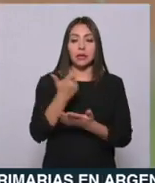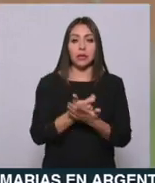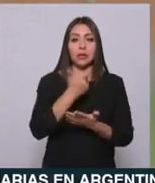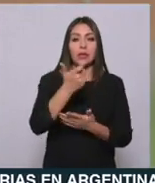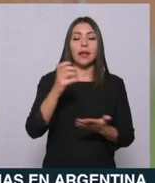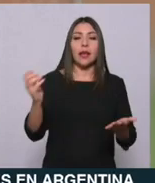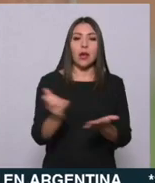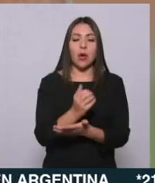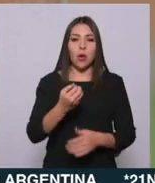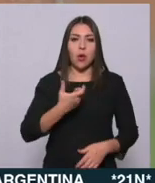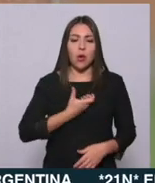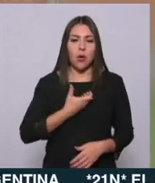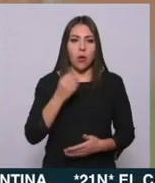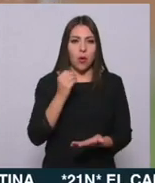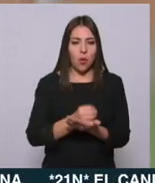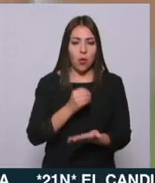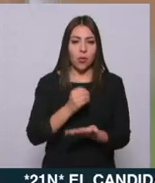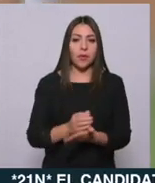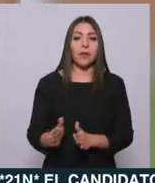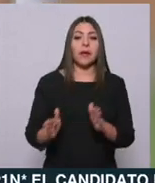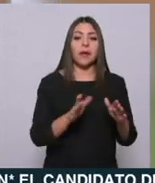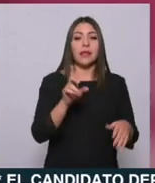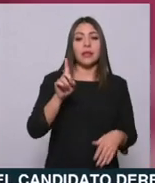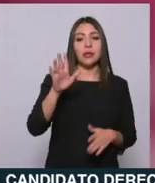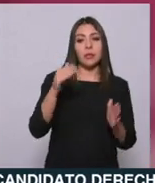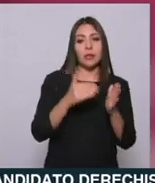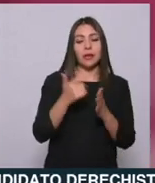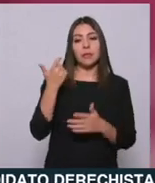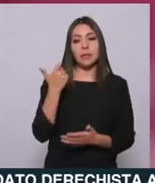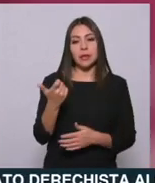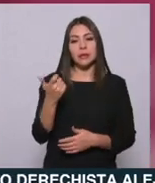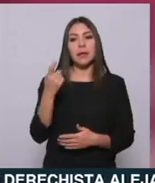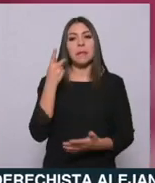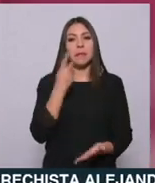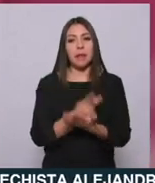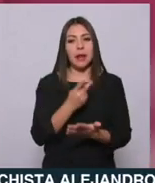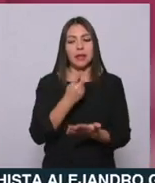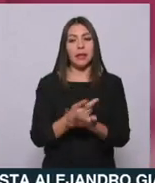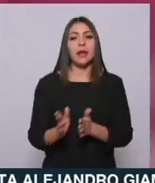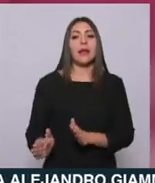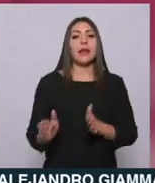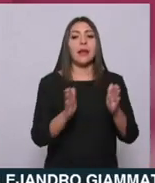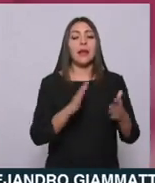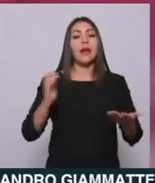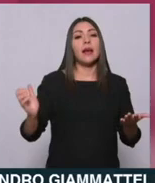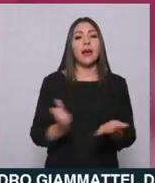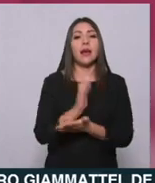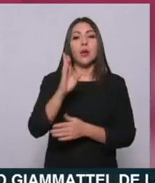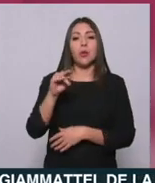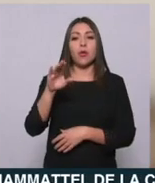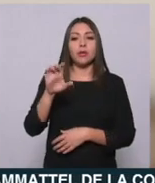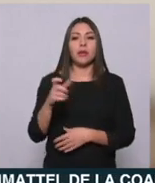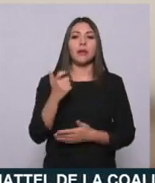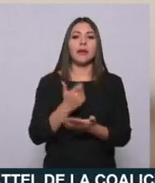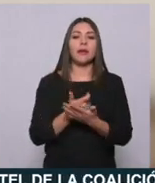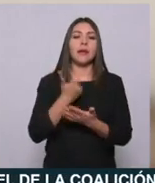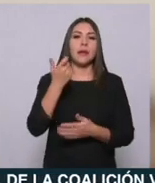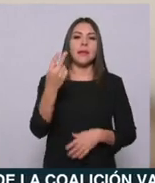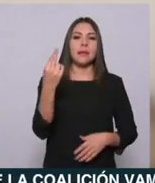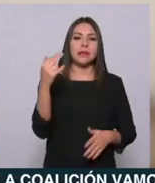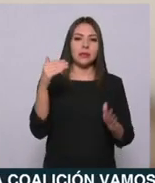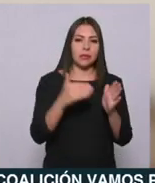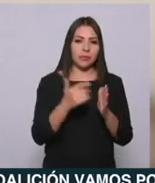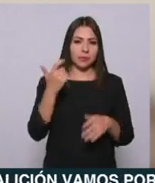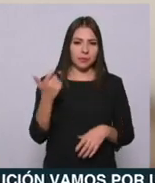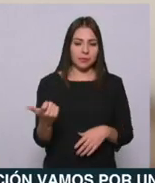oro, 35,000 pesos para los que trajeron plata y 25,000 pesos para los que hayan obtenido bronce. También se